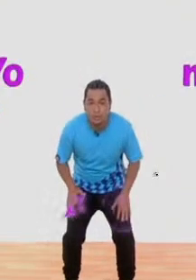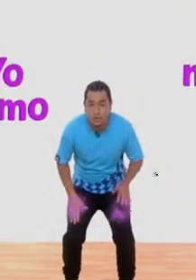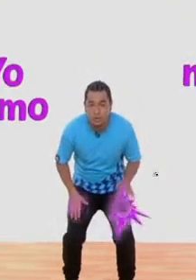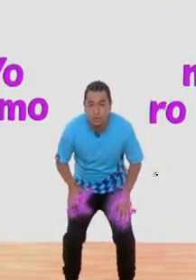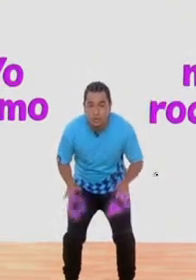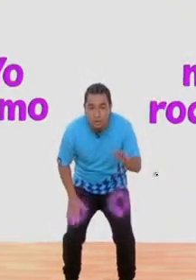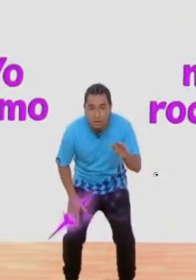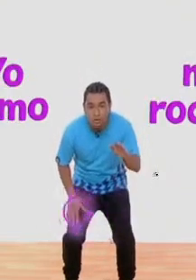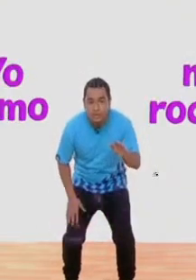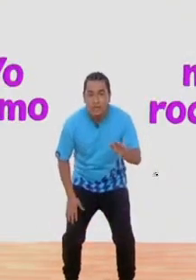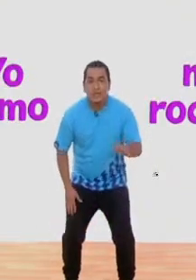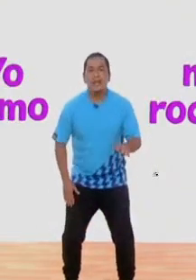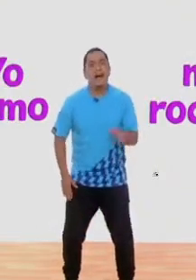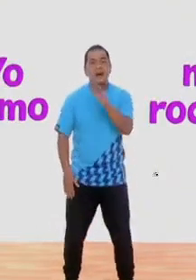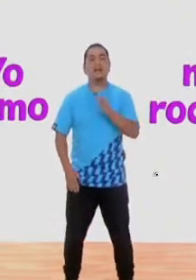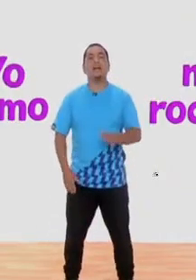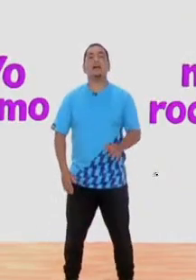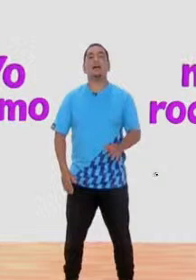So teacher.